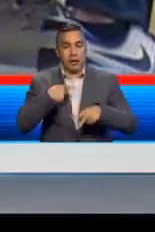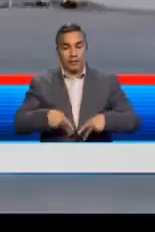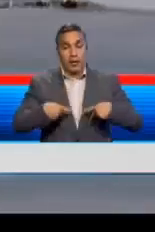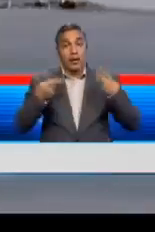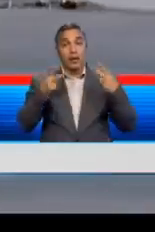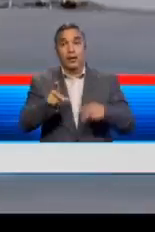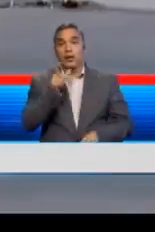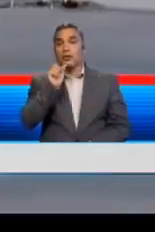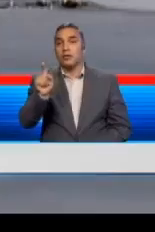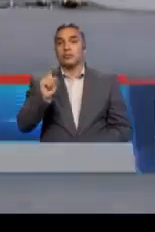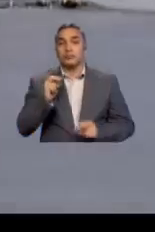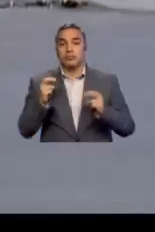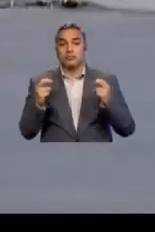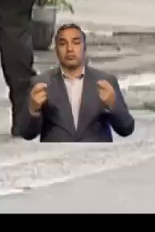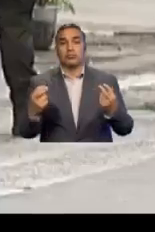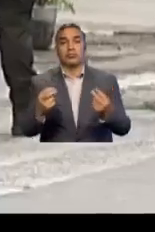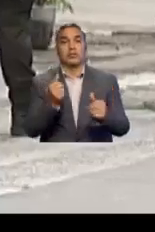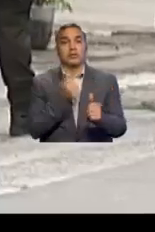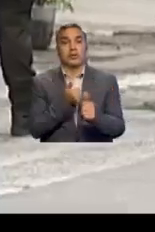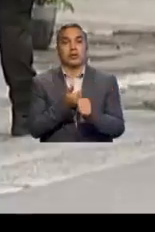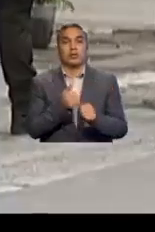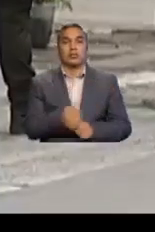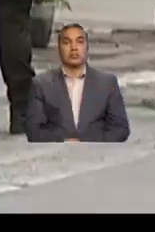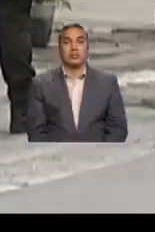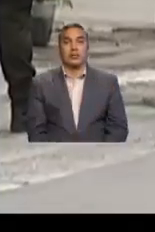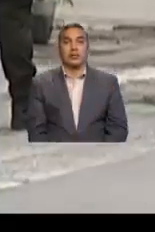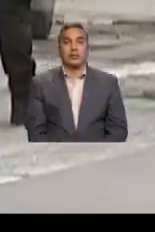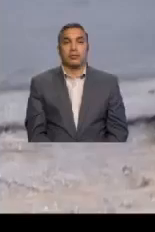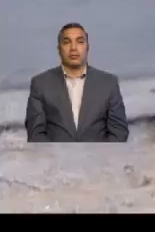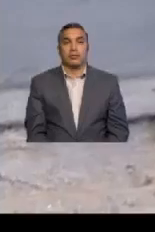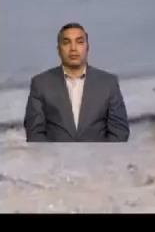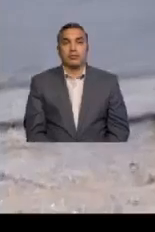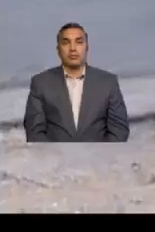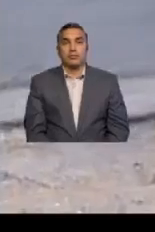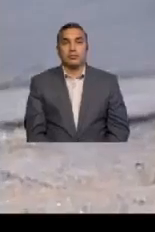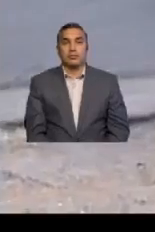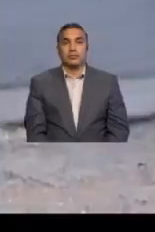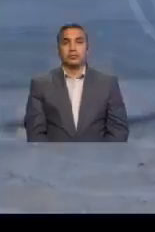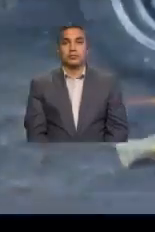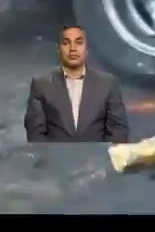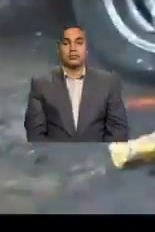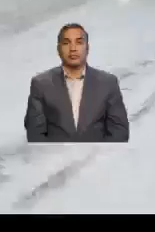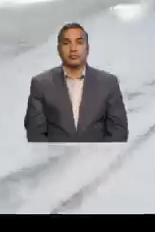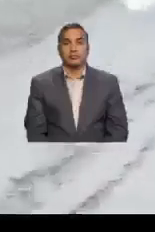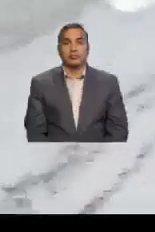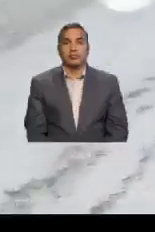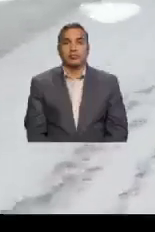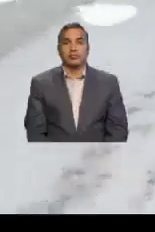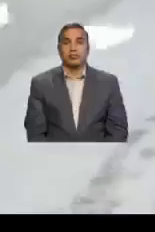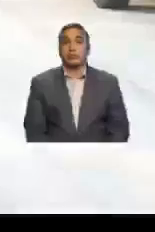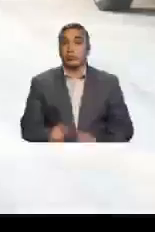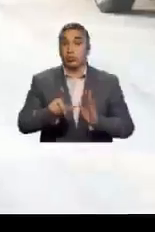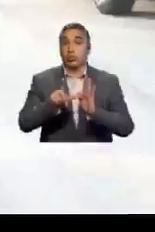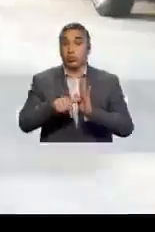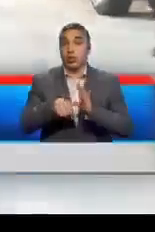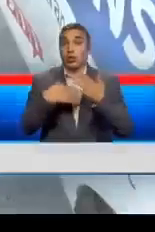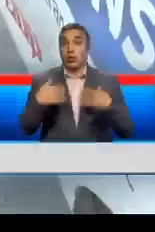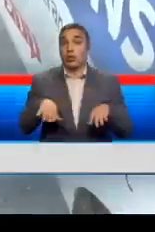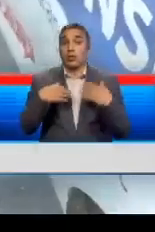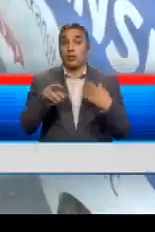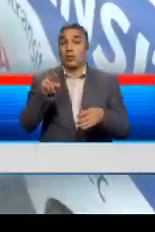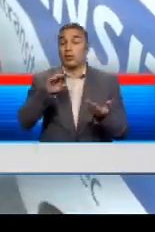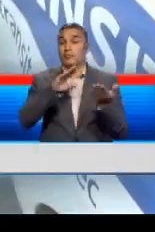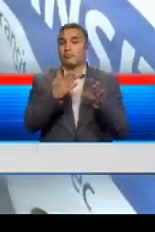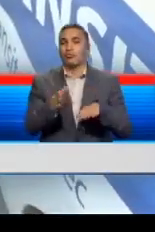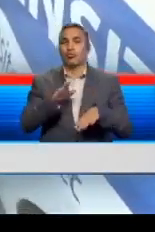y de quienes estaban a su alrededor. José Luis Calderón, TC Televisión. En instantes, pareja